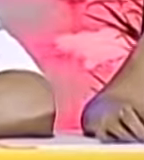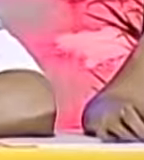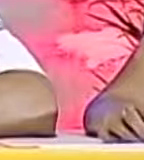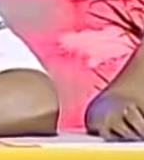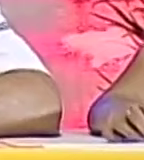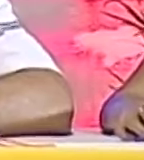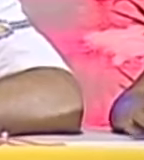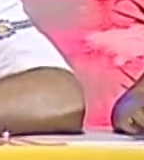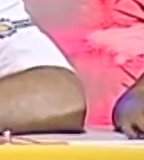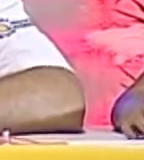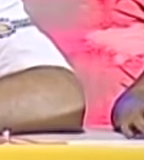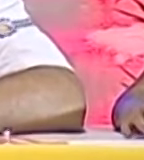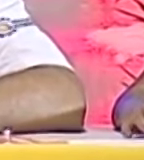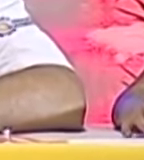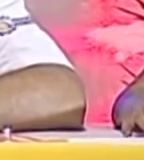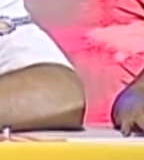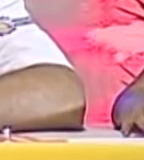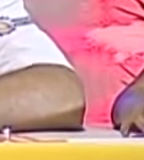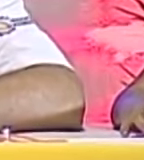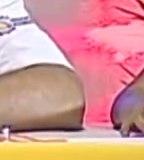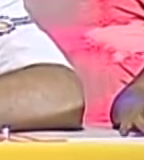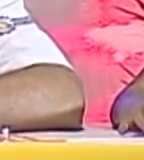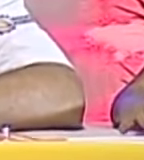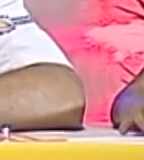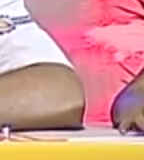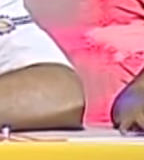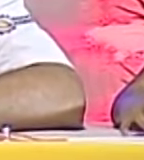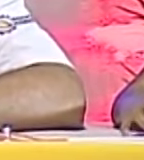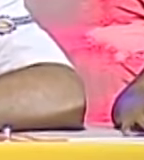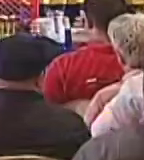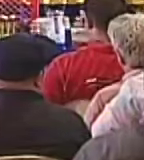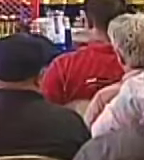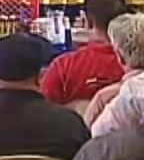círculo productivo y distributivo.